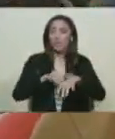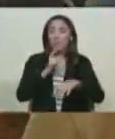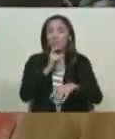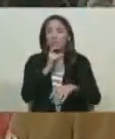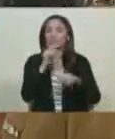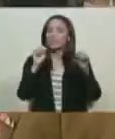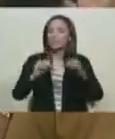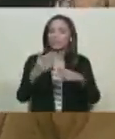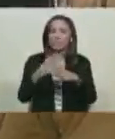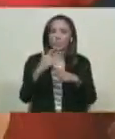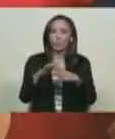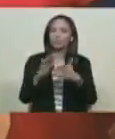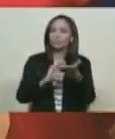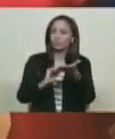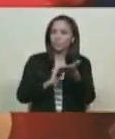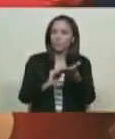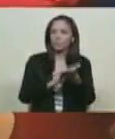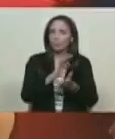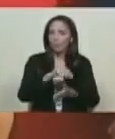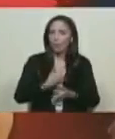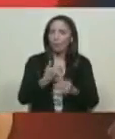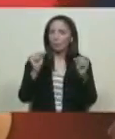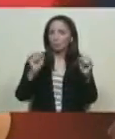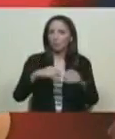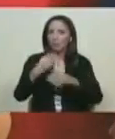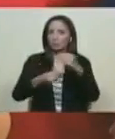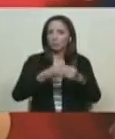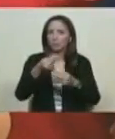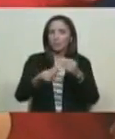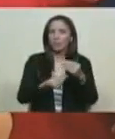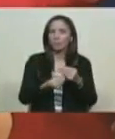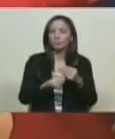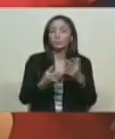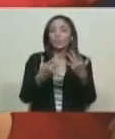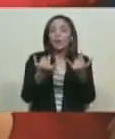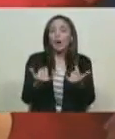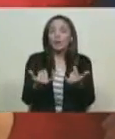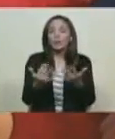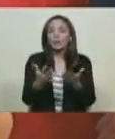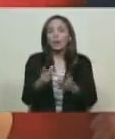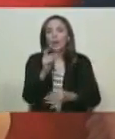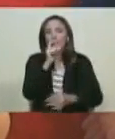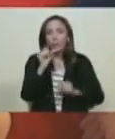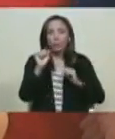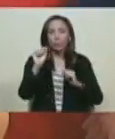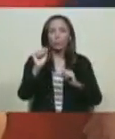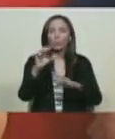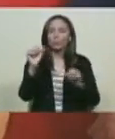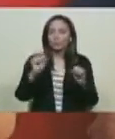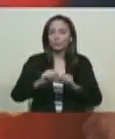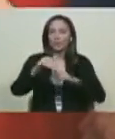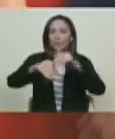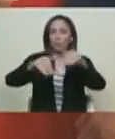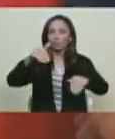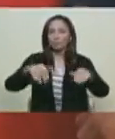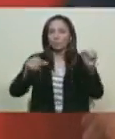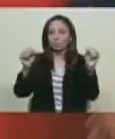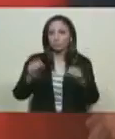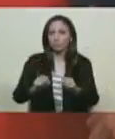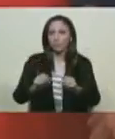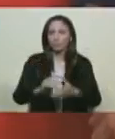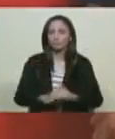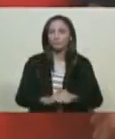tenemos suficientes razones para decir que nuestro camarada Nicolás Maduro Moro es nuestro candidato. Por eso